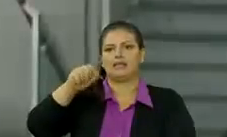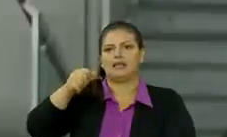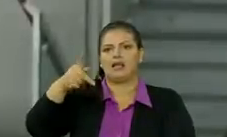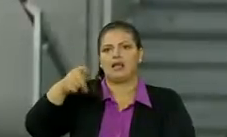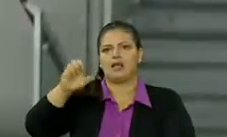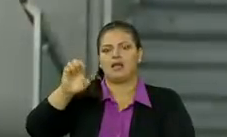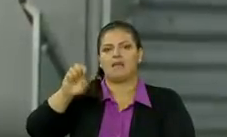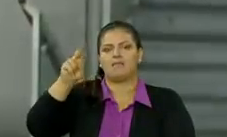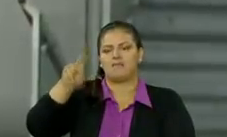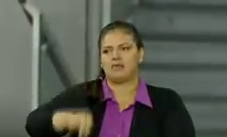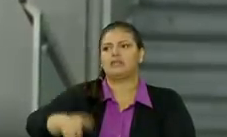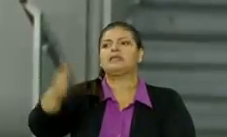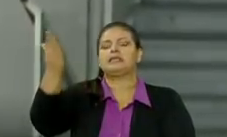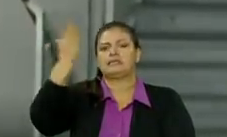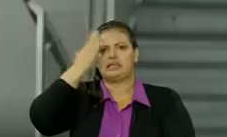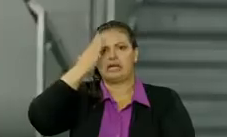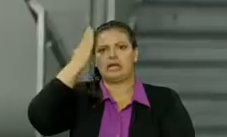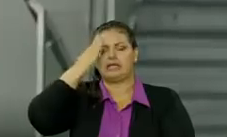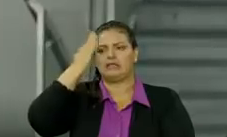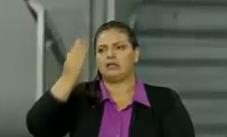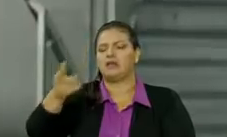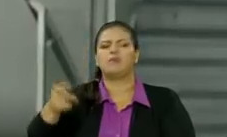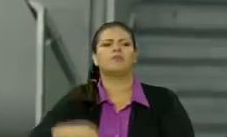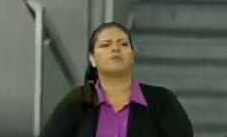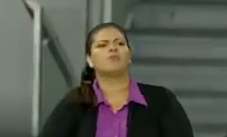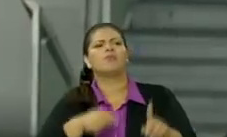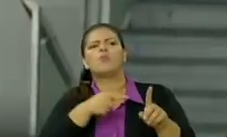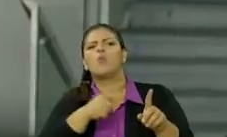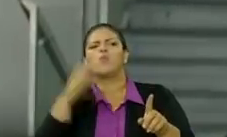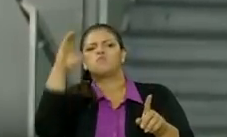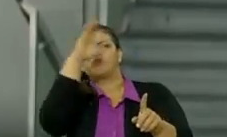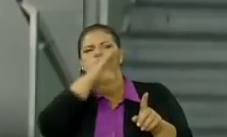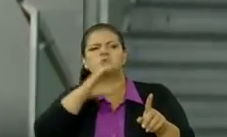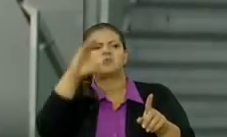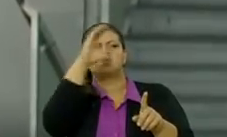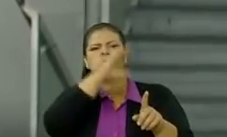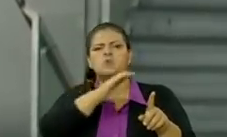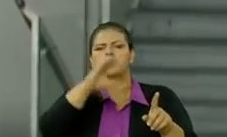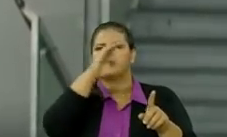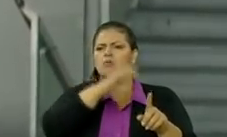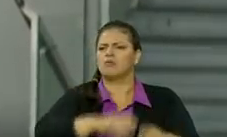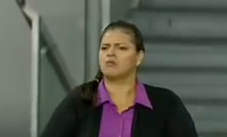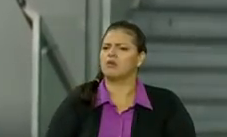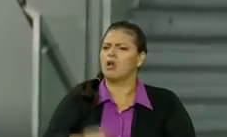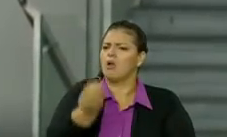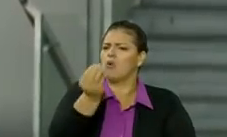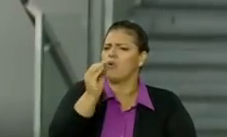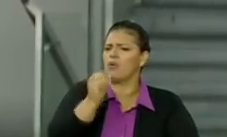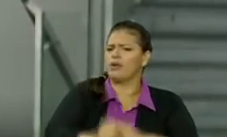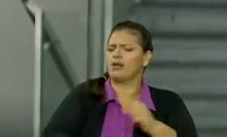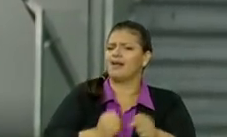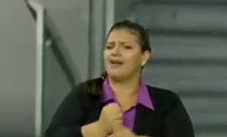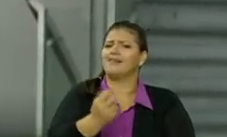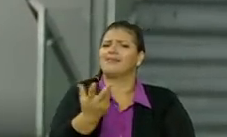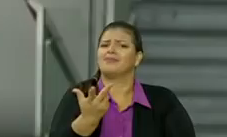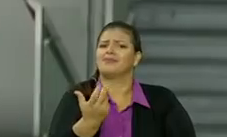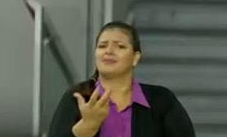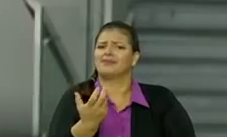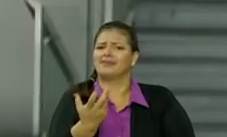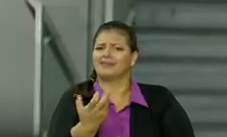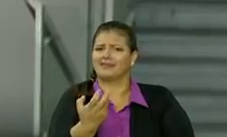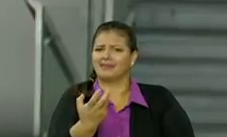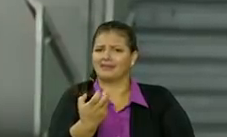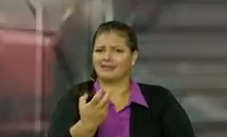Esta persona estaba siendo requerida por un presunto delito sexual perpetrado a una adolescente de 13 años, la cual tiene una incapacidad física